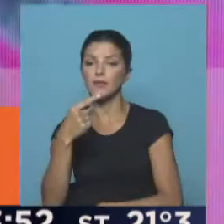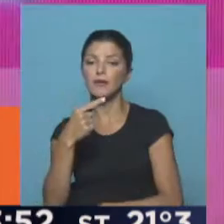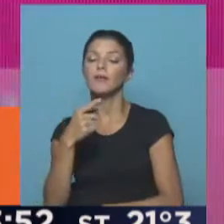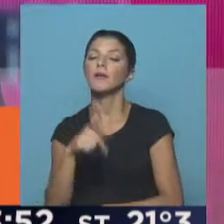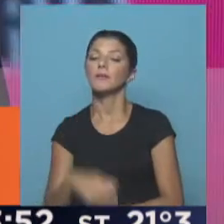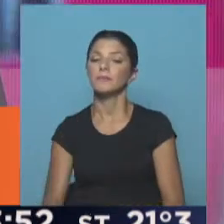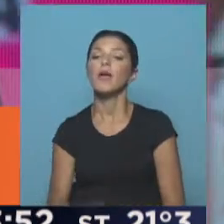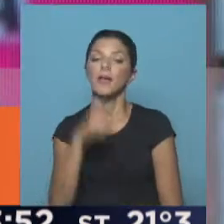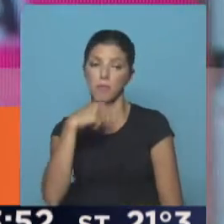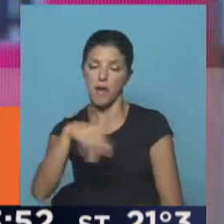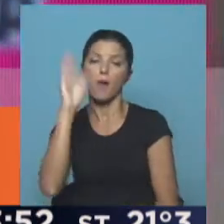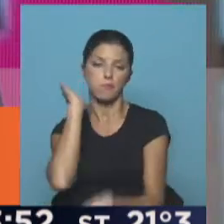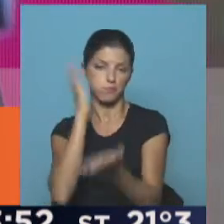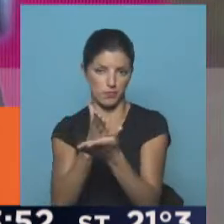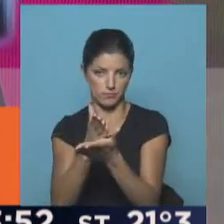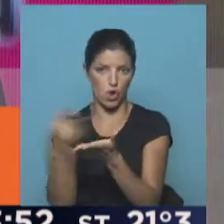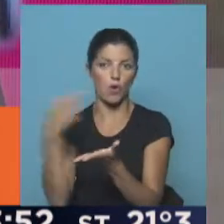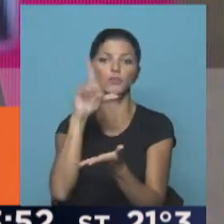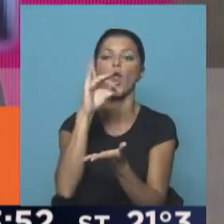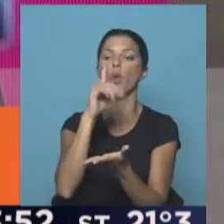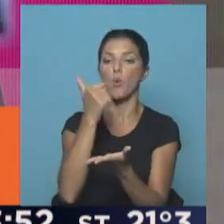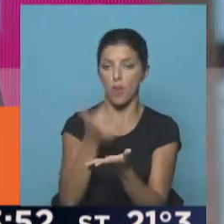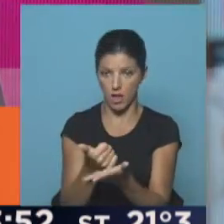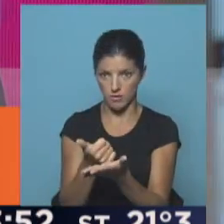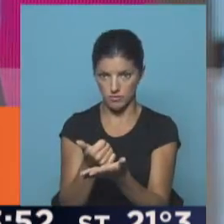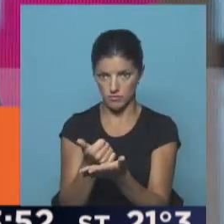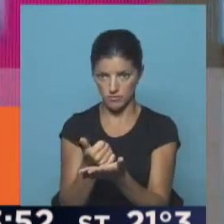que habrá condena o fallo, lo que fuere, en el primer semestre de este año.